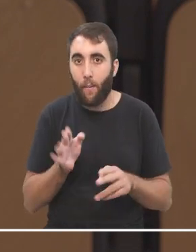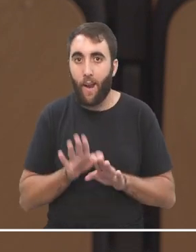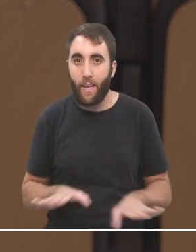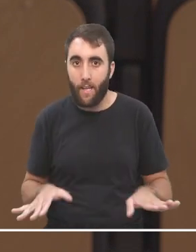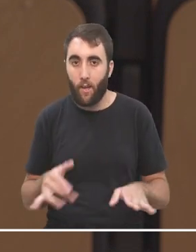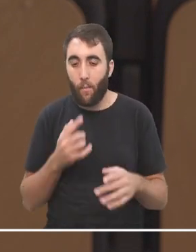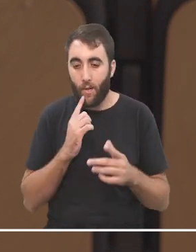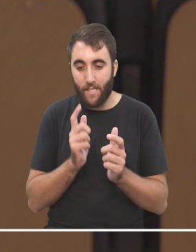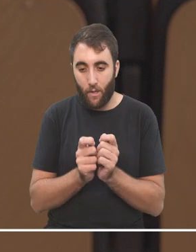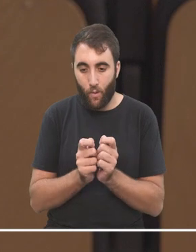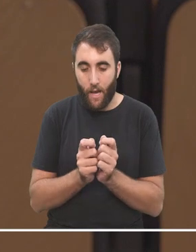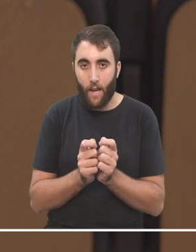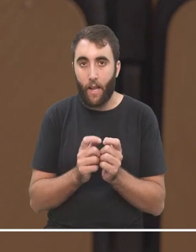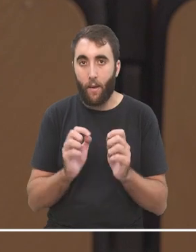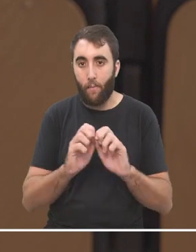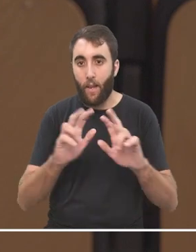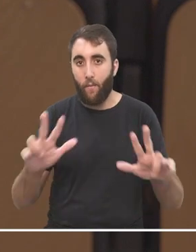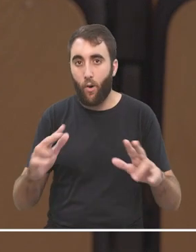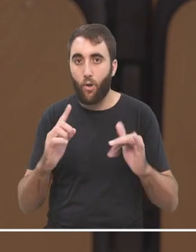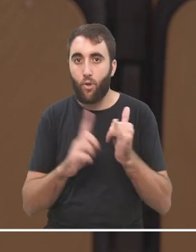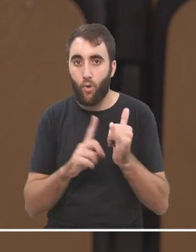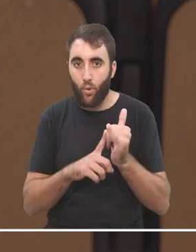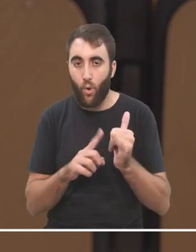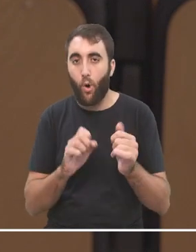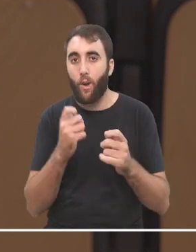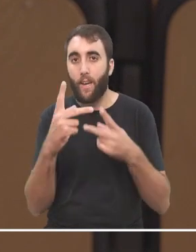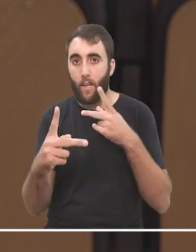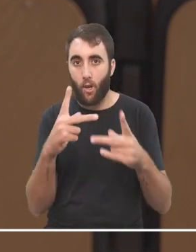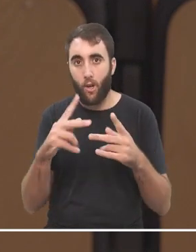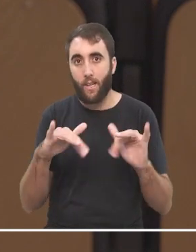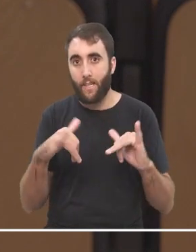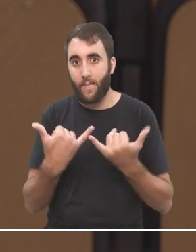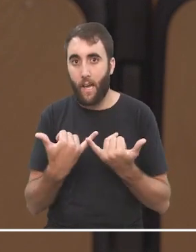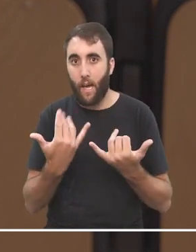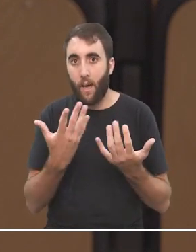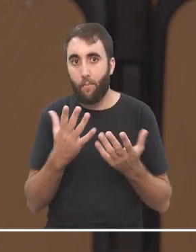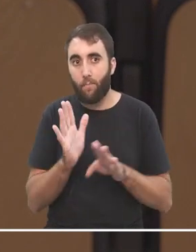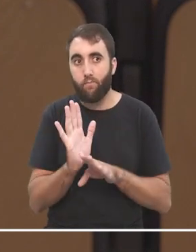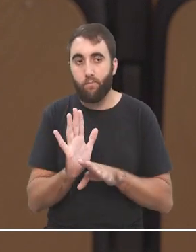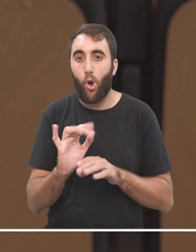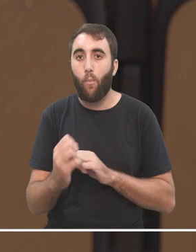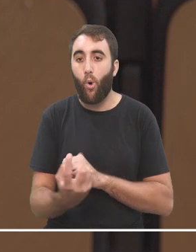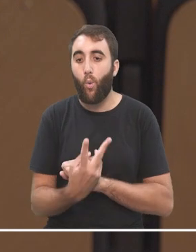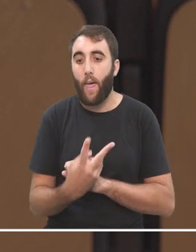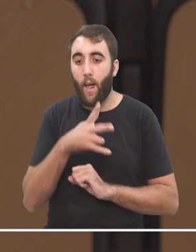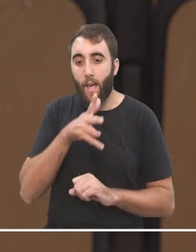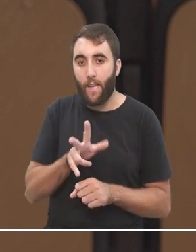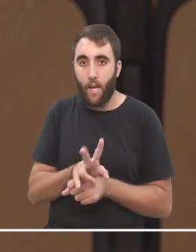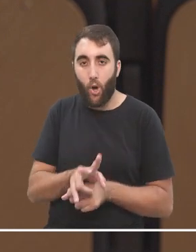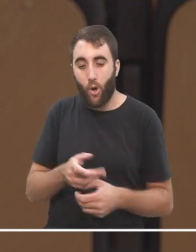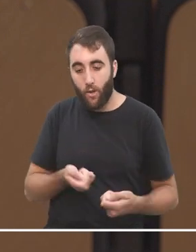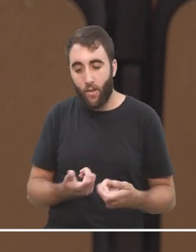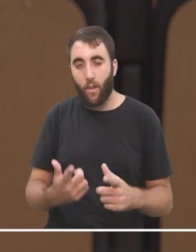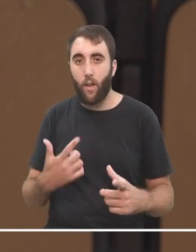el teléfono y plataformas como YouTube o como TikTok se han convertido en la niñera de nuestros hijos en